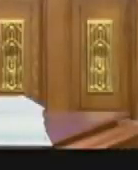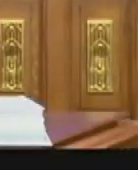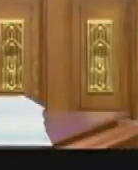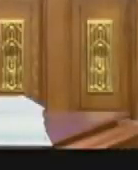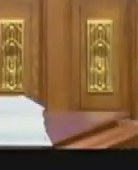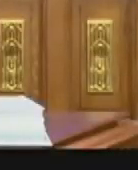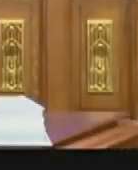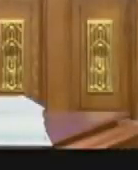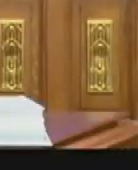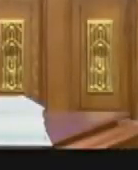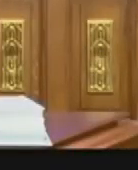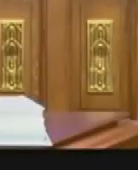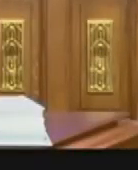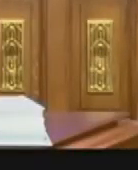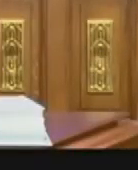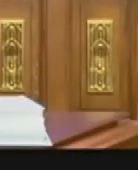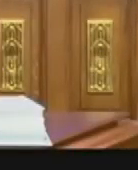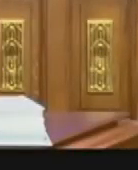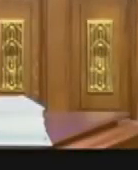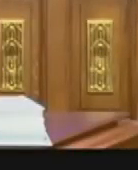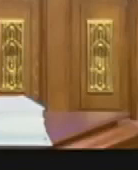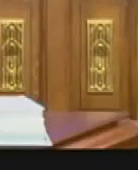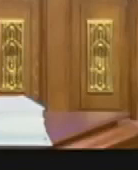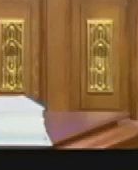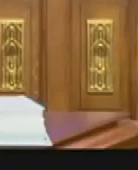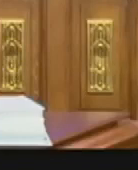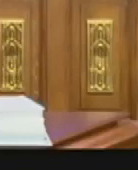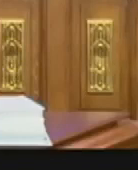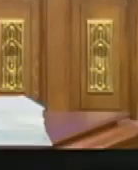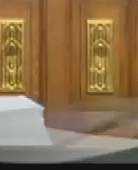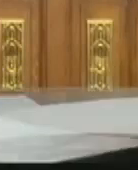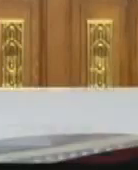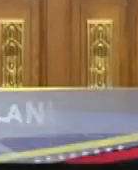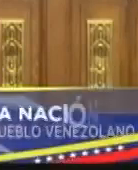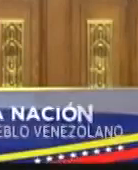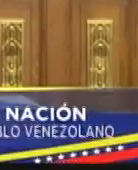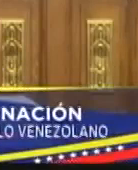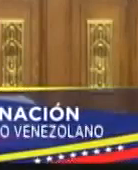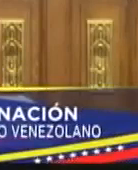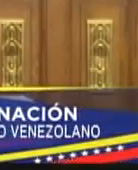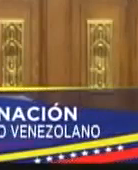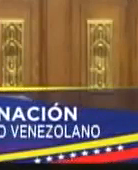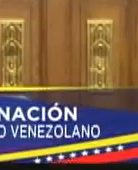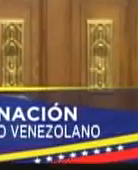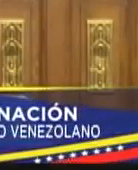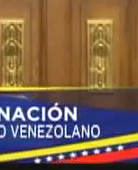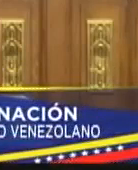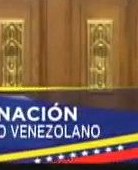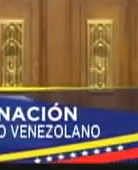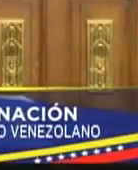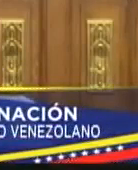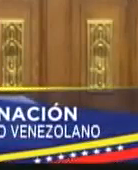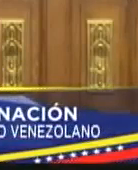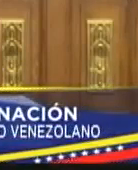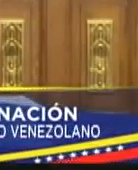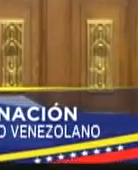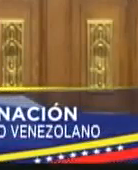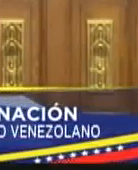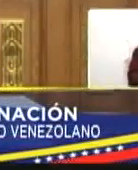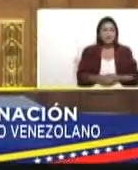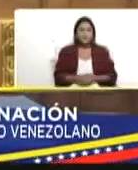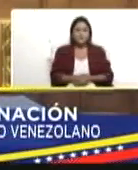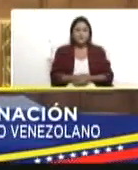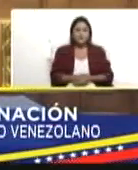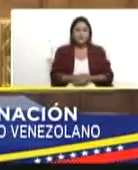avanzando en la satisfacción nutricional de nuestro pueblo que esa es la visión Ricardo dels